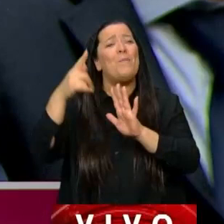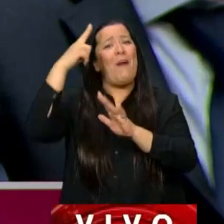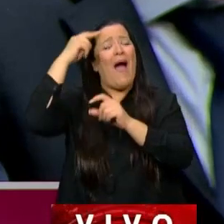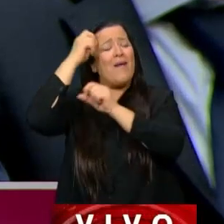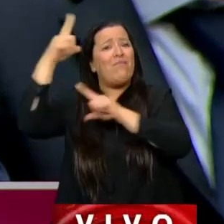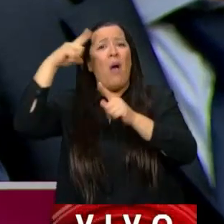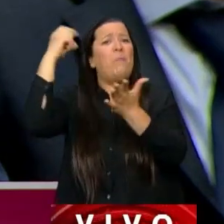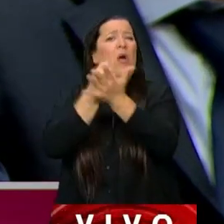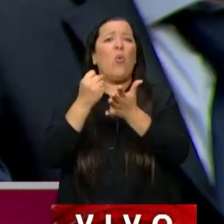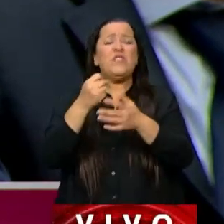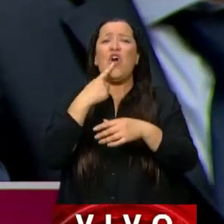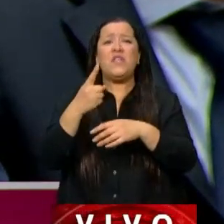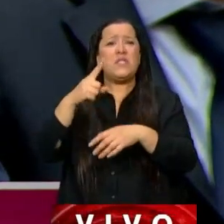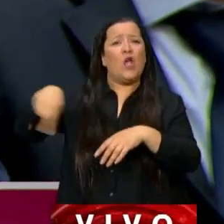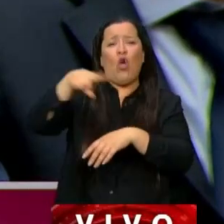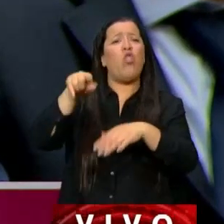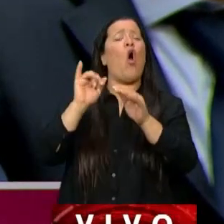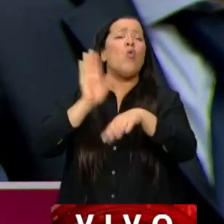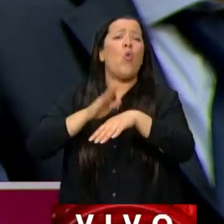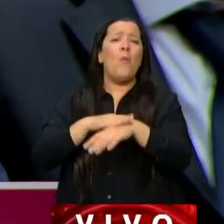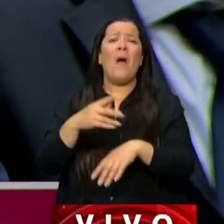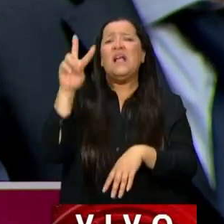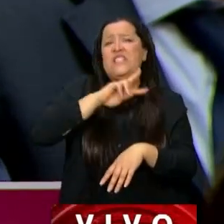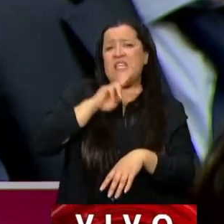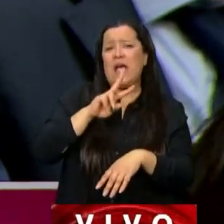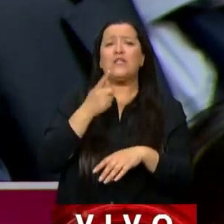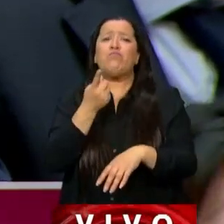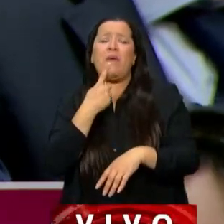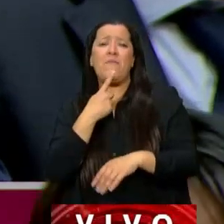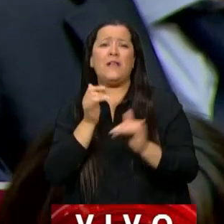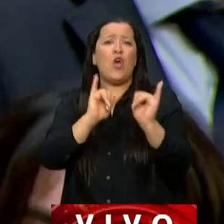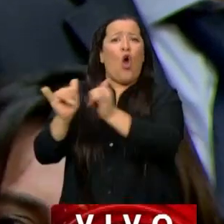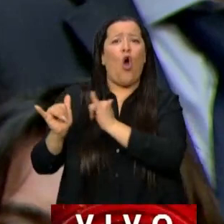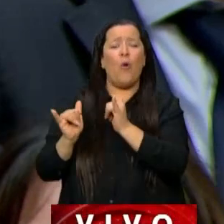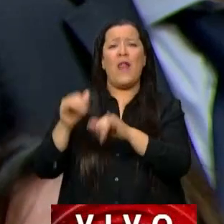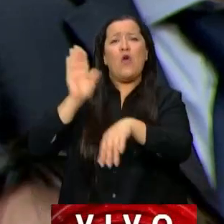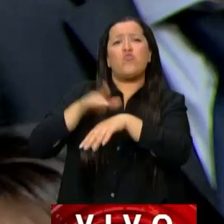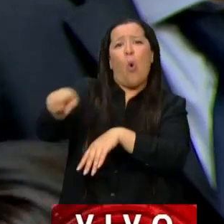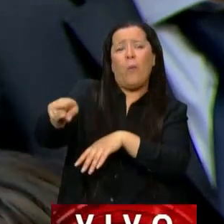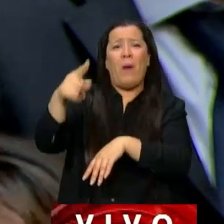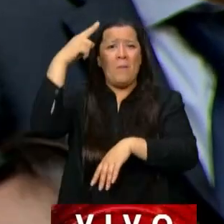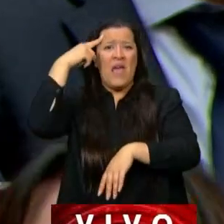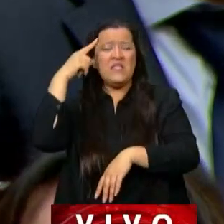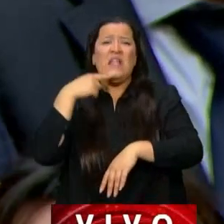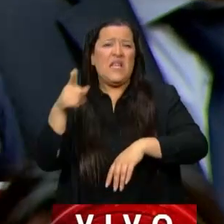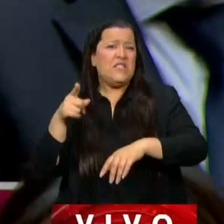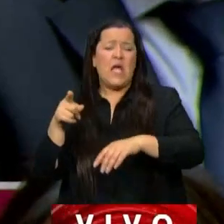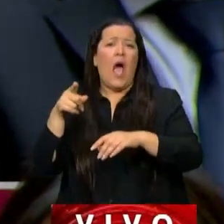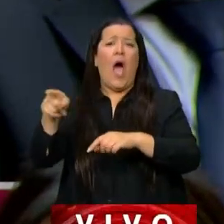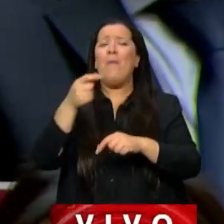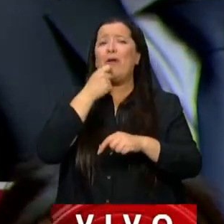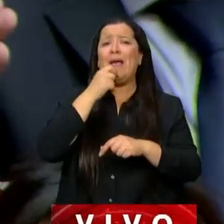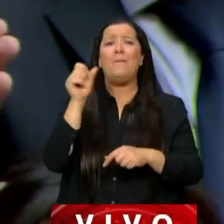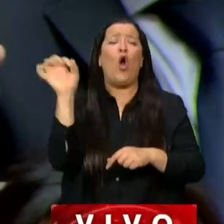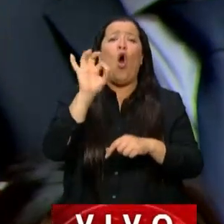vender, de que la culpa era de los jóvenes, de las chicas, de los que supuestamente estaban abarrotando ese local, o de los que cantaban,